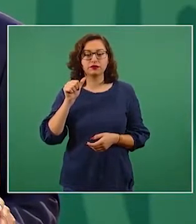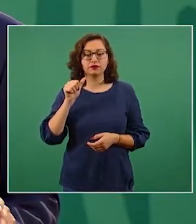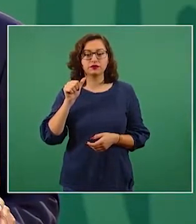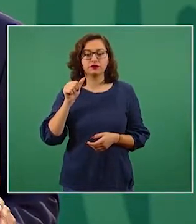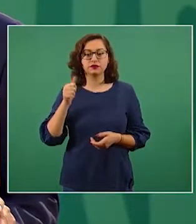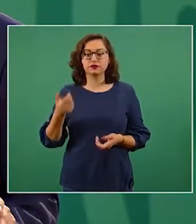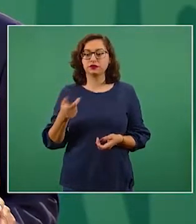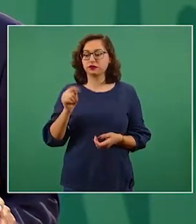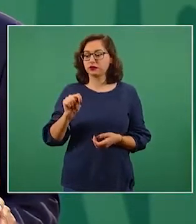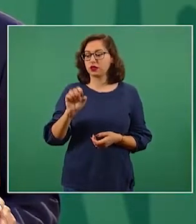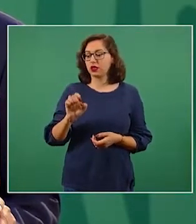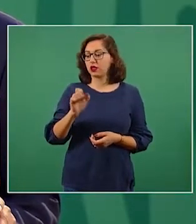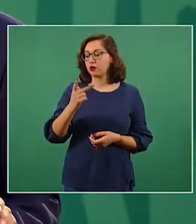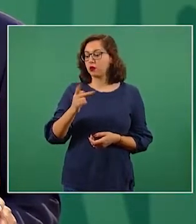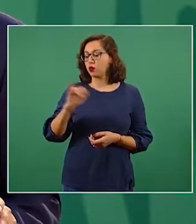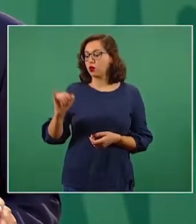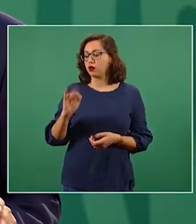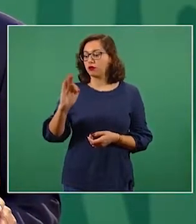del tribunal,